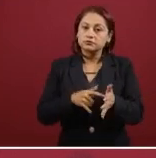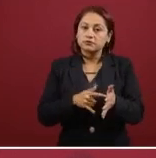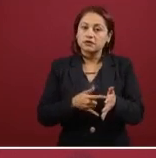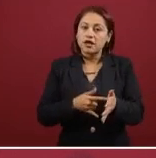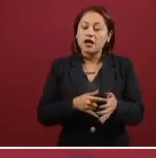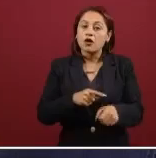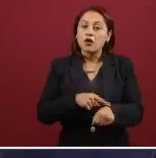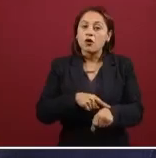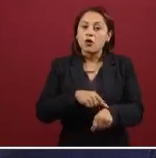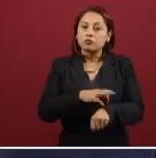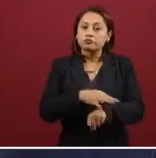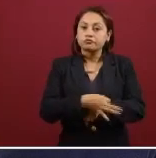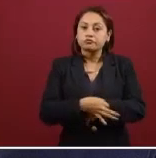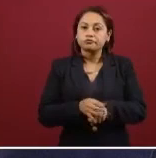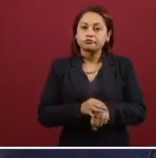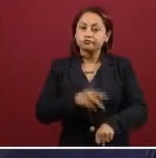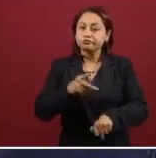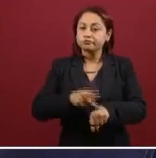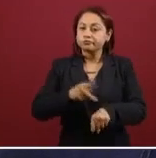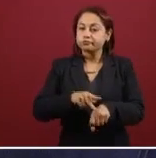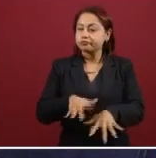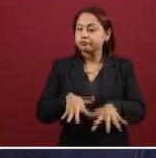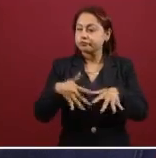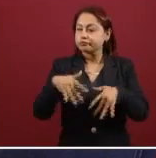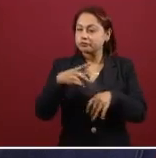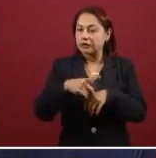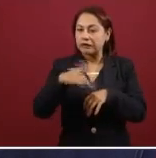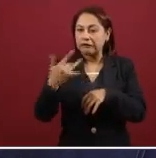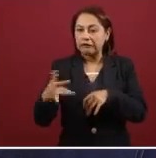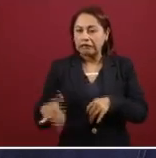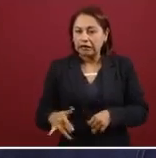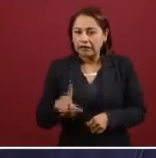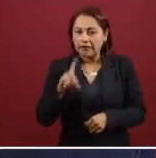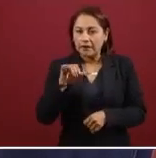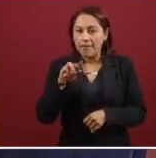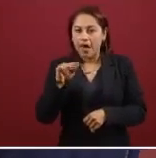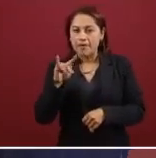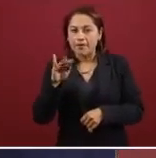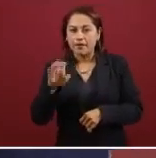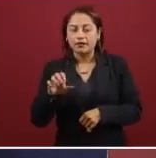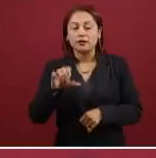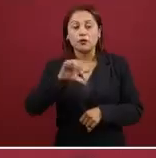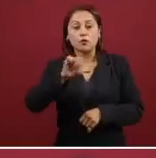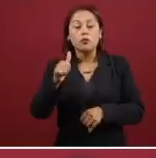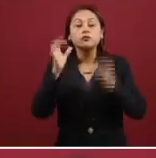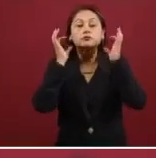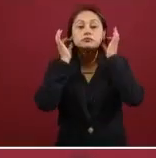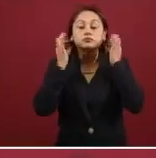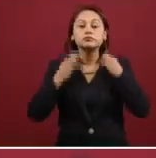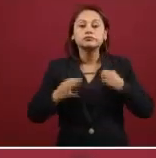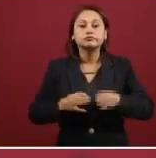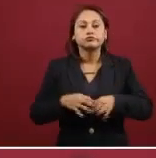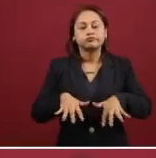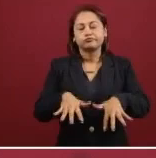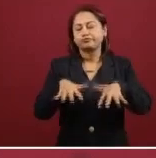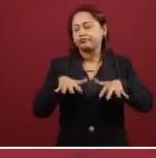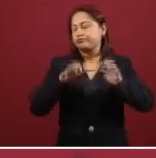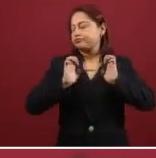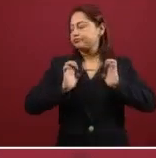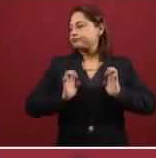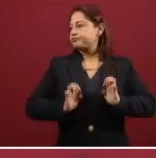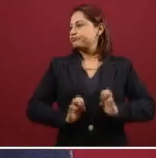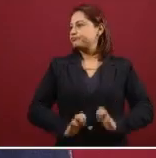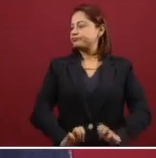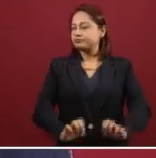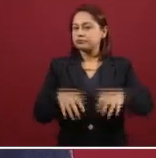y unas alhajas de lo más extravagante que pueda